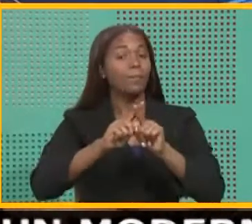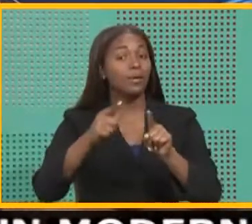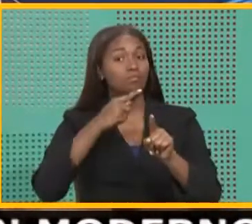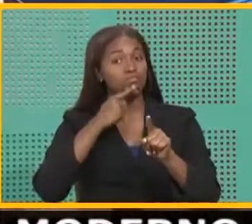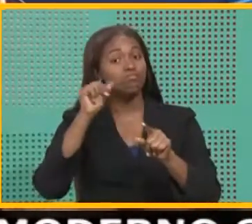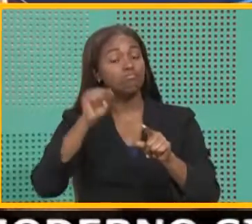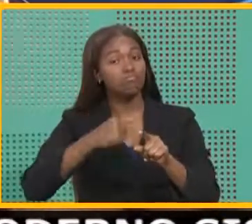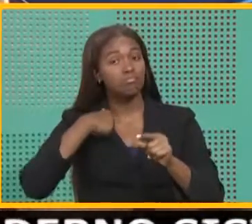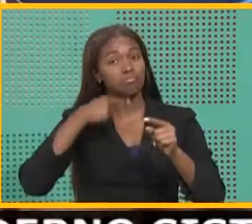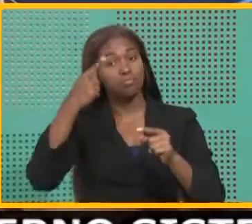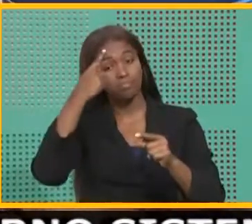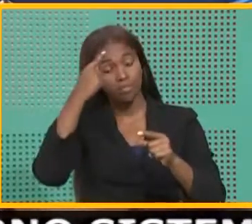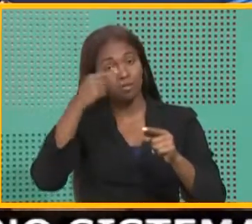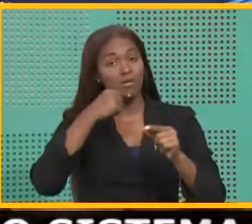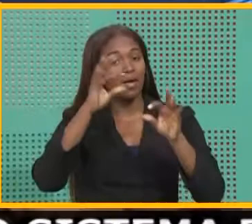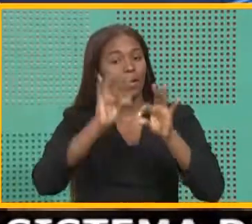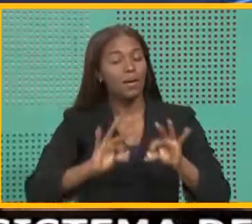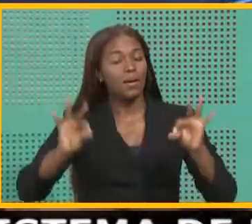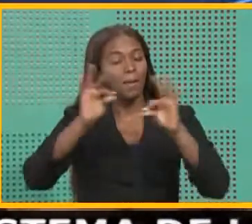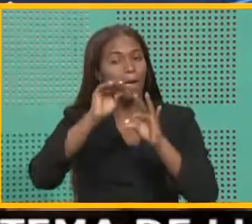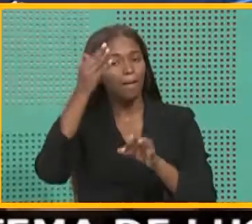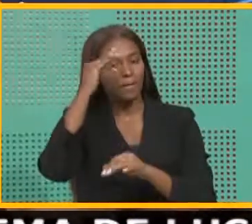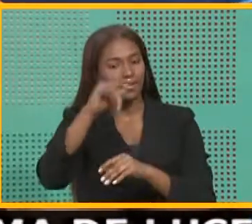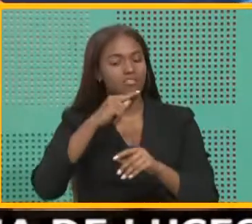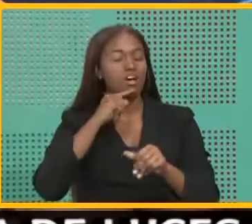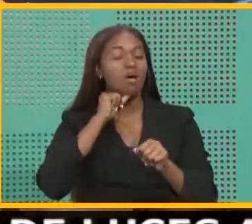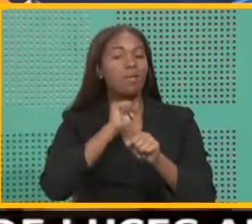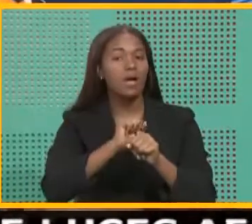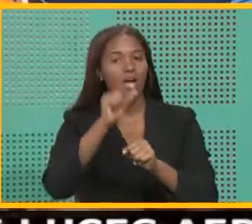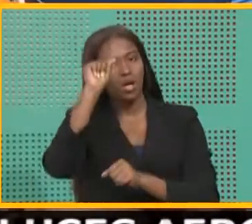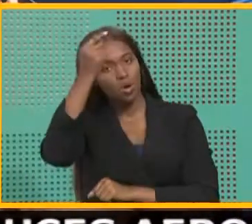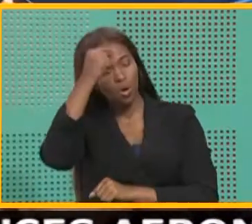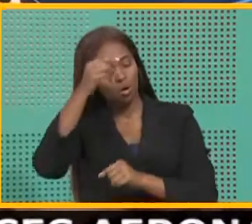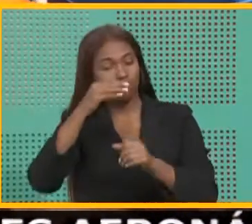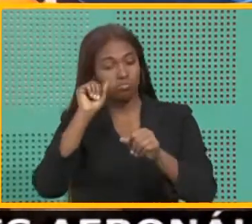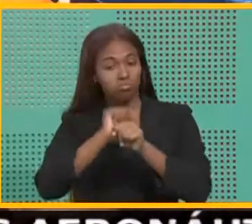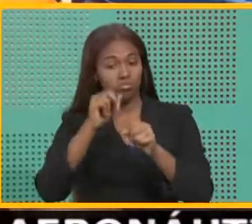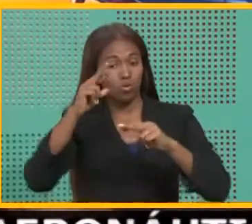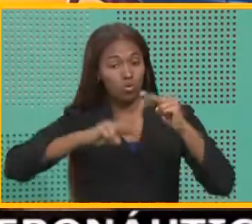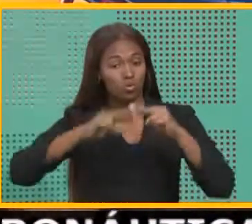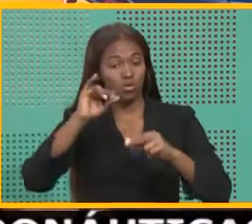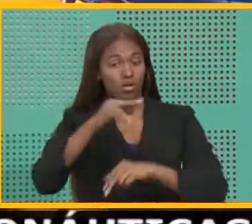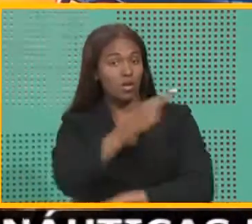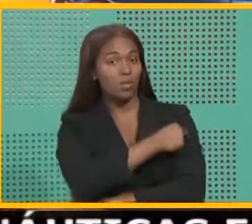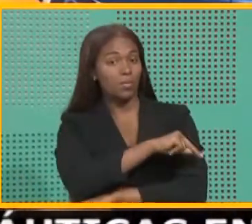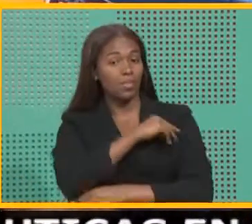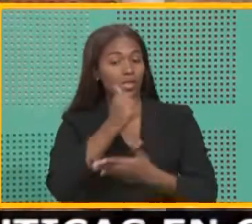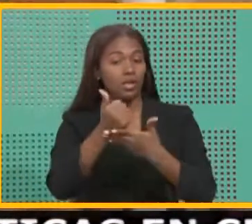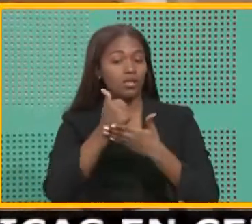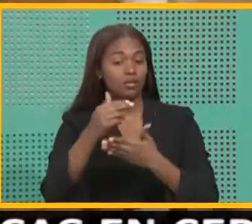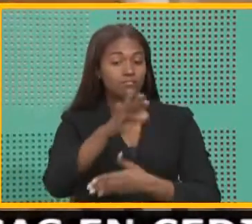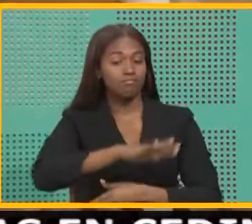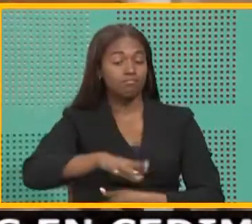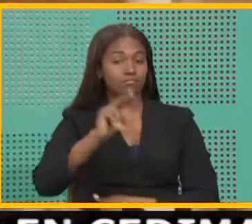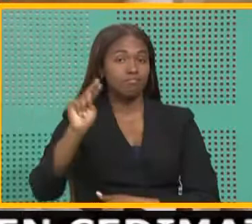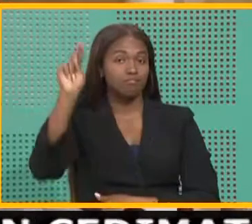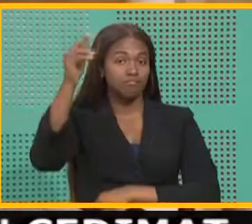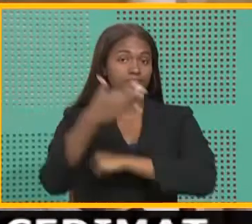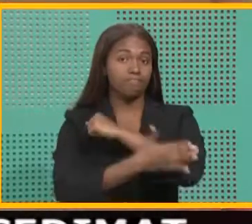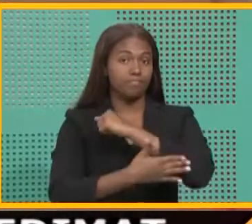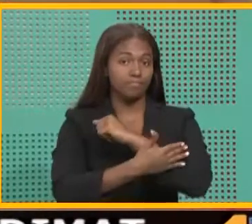creo que es importante, porque ese ha sido un compromiso de gobierno, la conclusión de ese hospital que tanta falta nos hace en la zona norte del país.